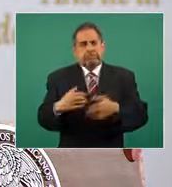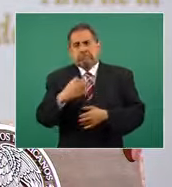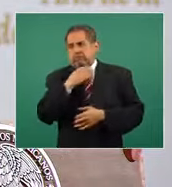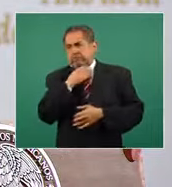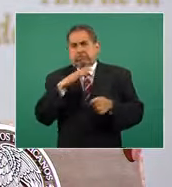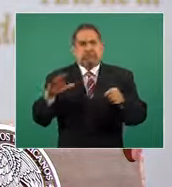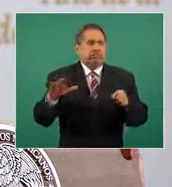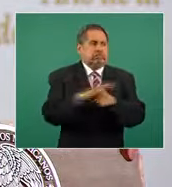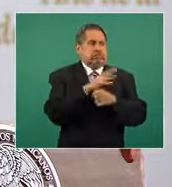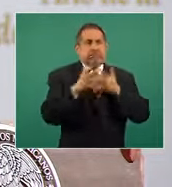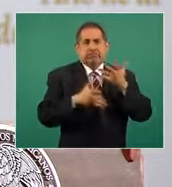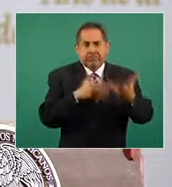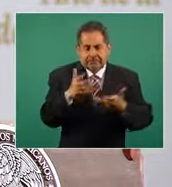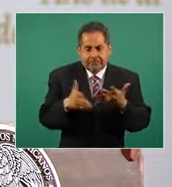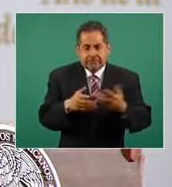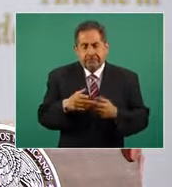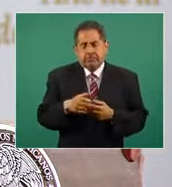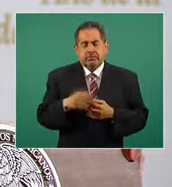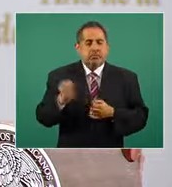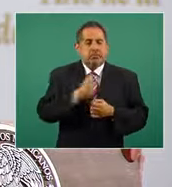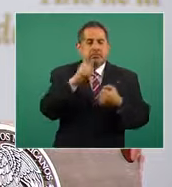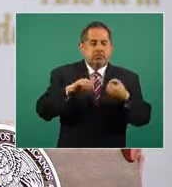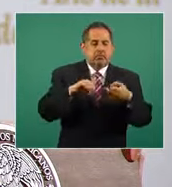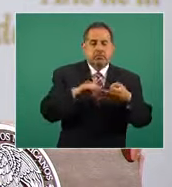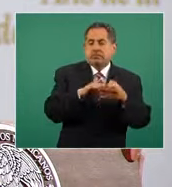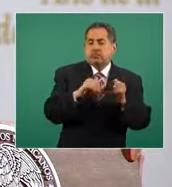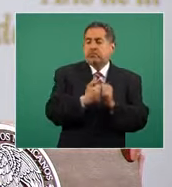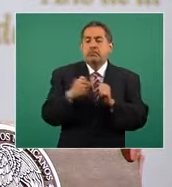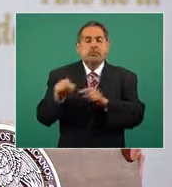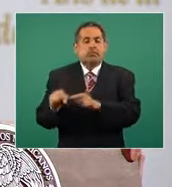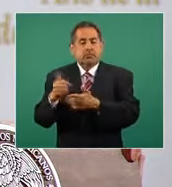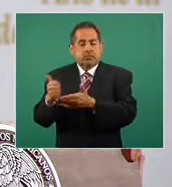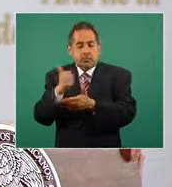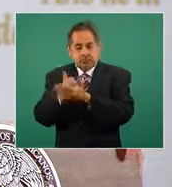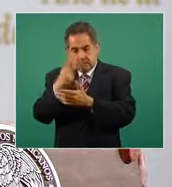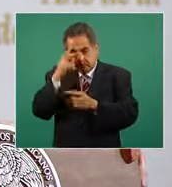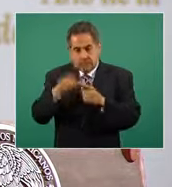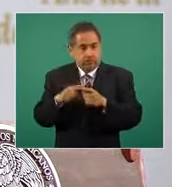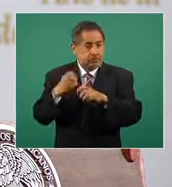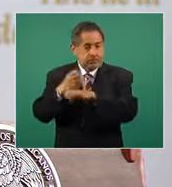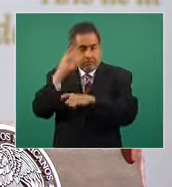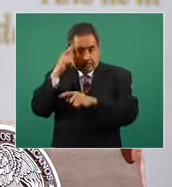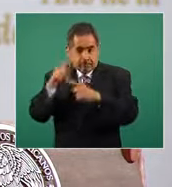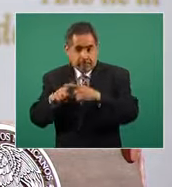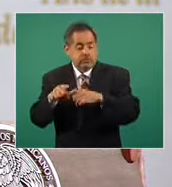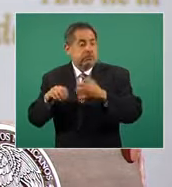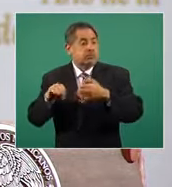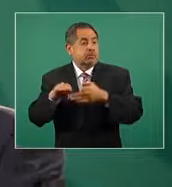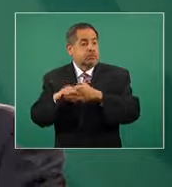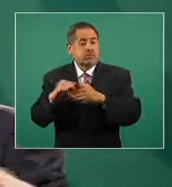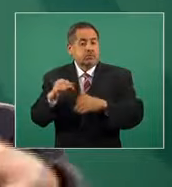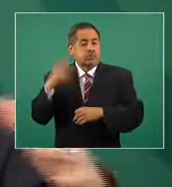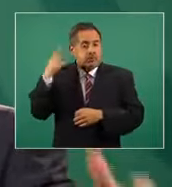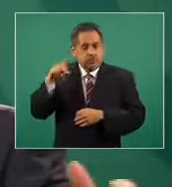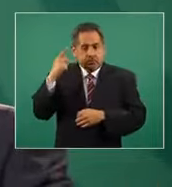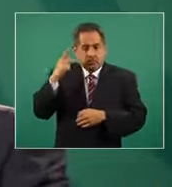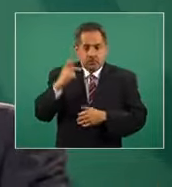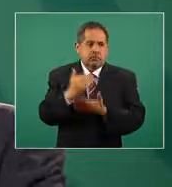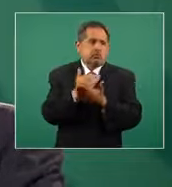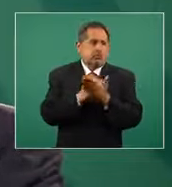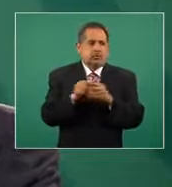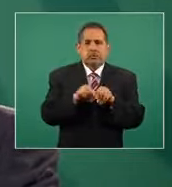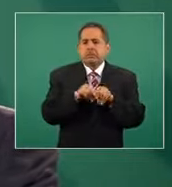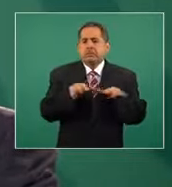sobresaturación. Afortunadamente, su vecindad con la Ciudad de México, e incluso con el Estado de México y con Puebla, le ha ayudado a descargar